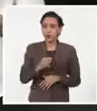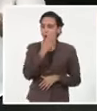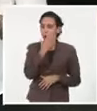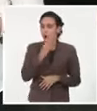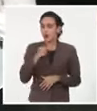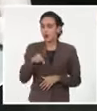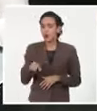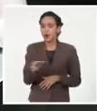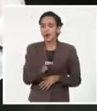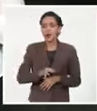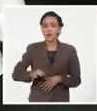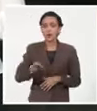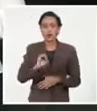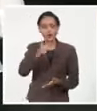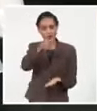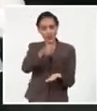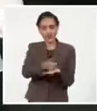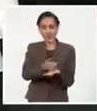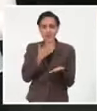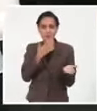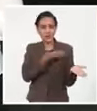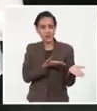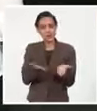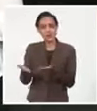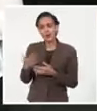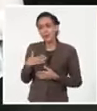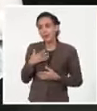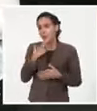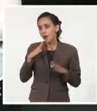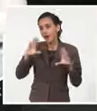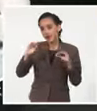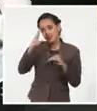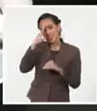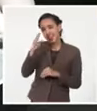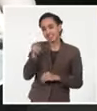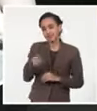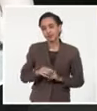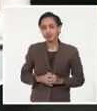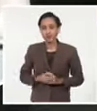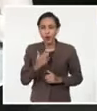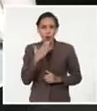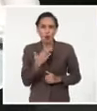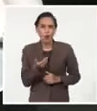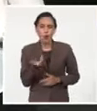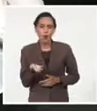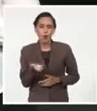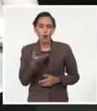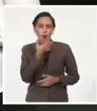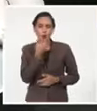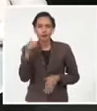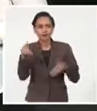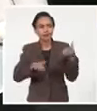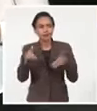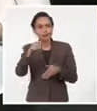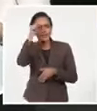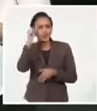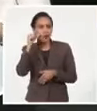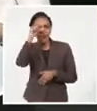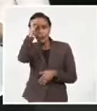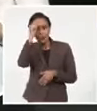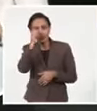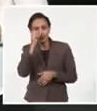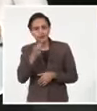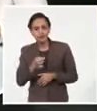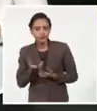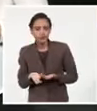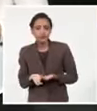el municipio Cabecera. Bienvenido. Buenas noches, Blaine, gracias a usted. ¿Cómo ha sido la participación de los jóvenes durante este fin de semana? Bueno, nosotros,